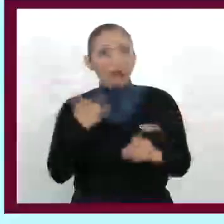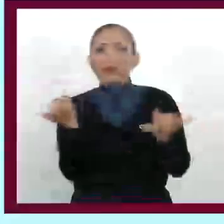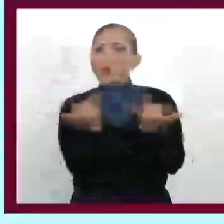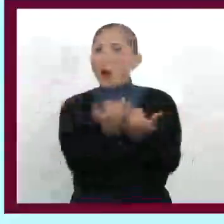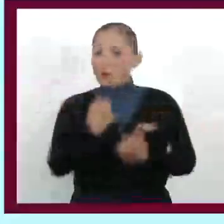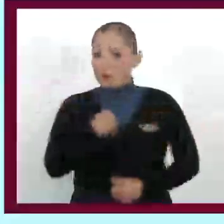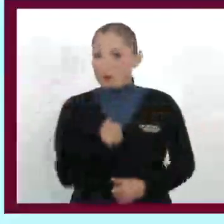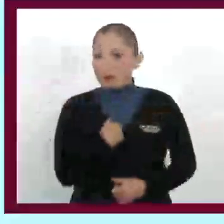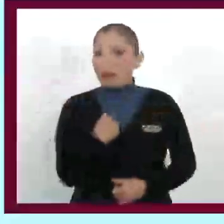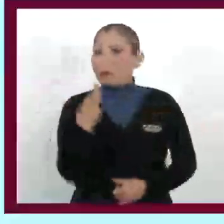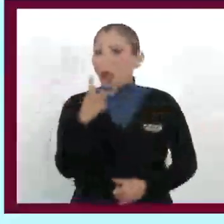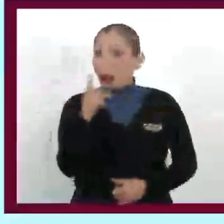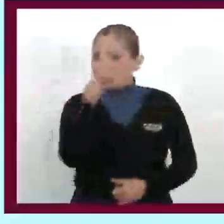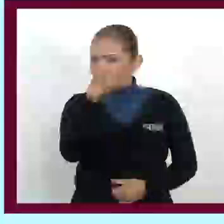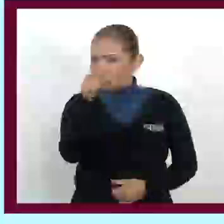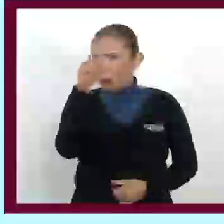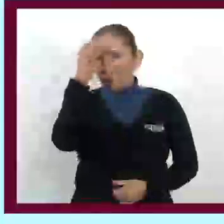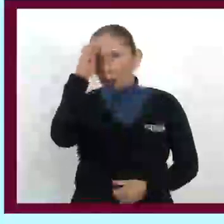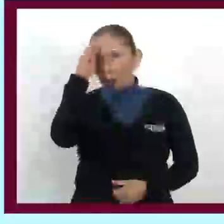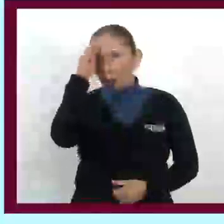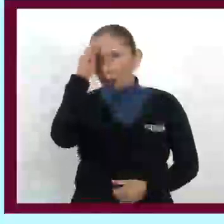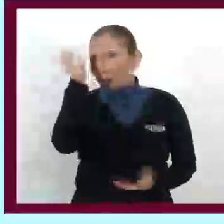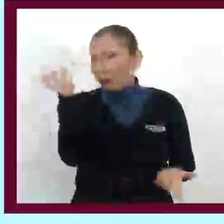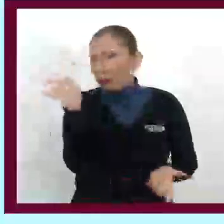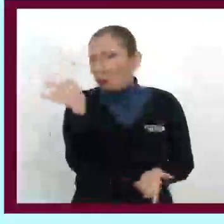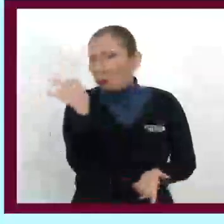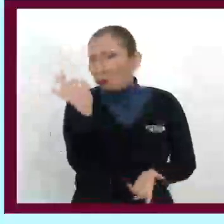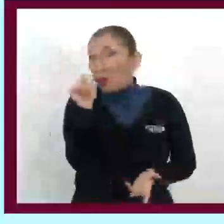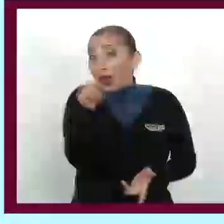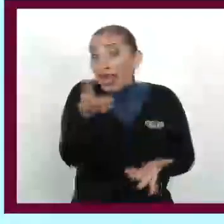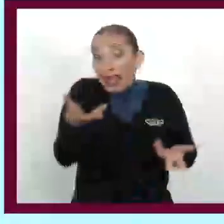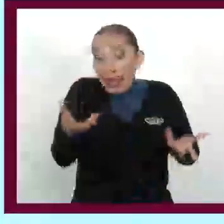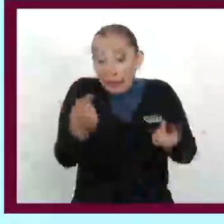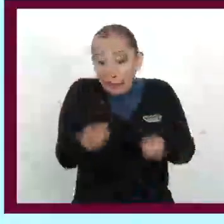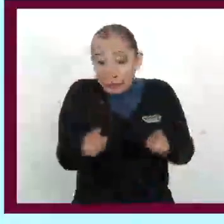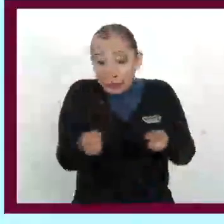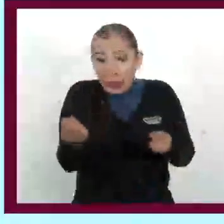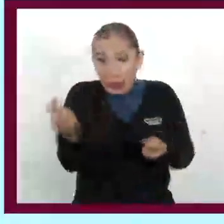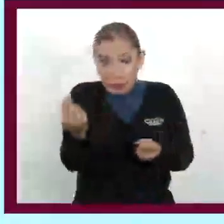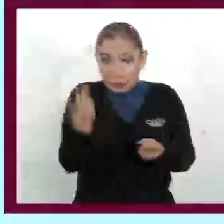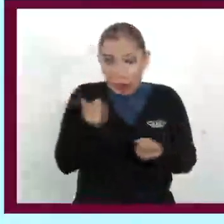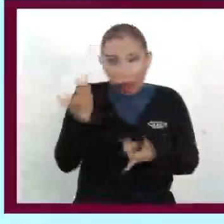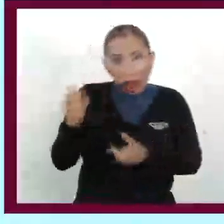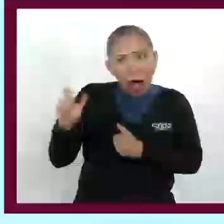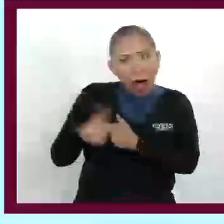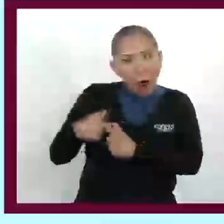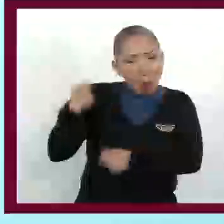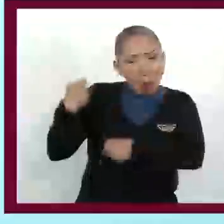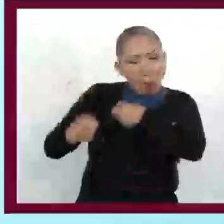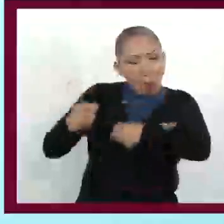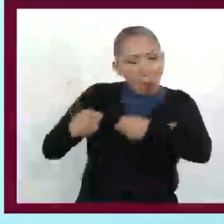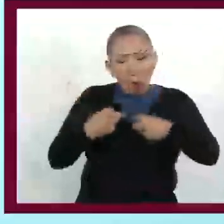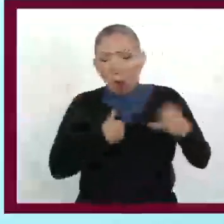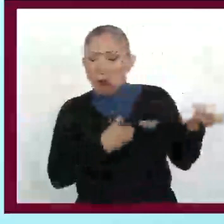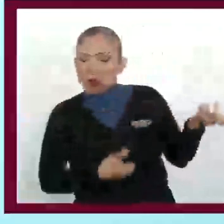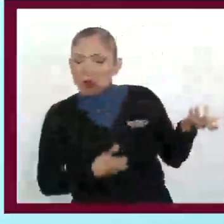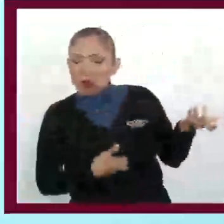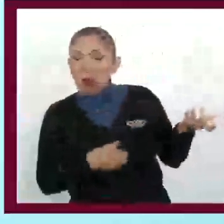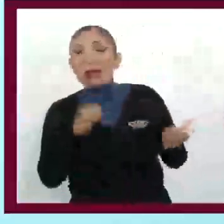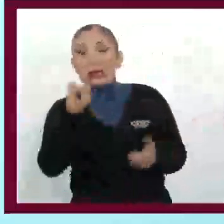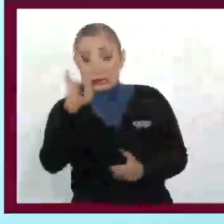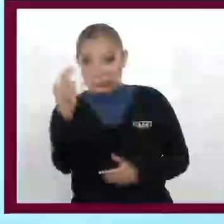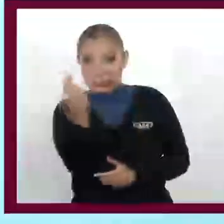hago. Pero, ¿alguna vez te has puesto a pensar si para crear música se necesita un instrumento? Sí se